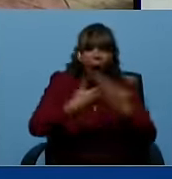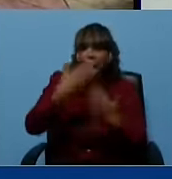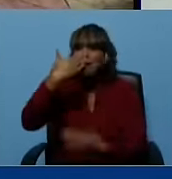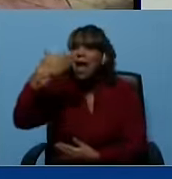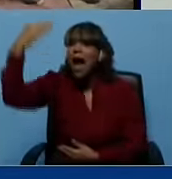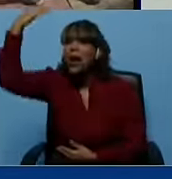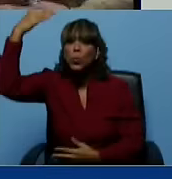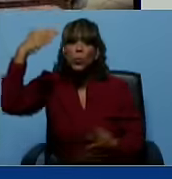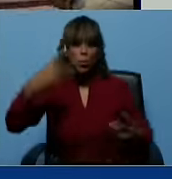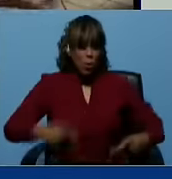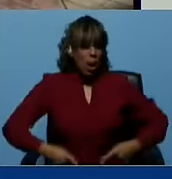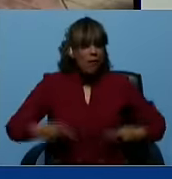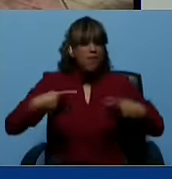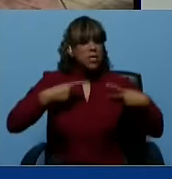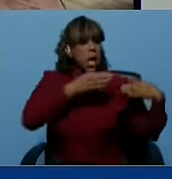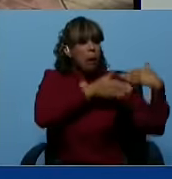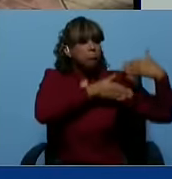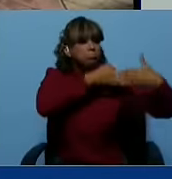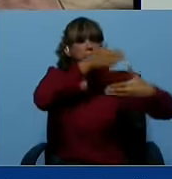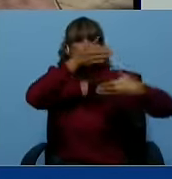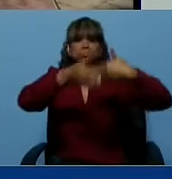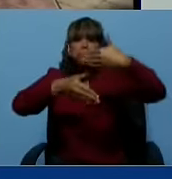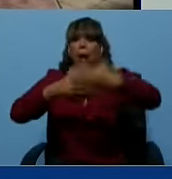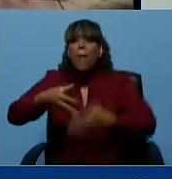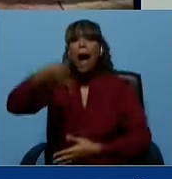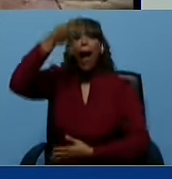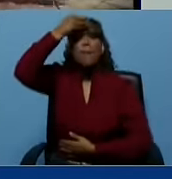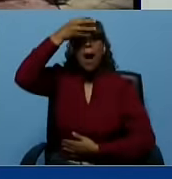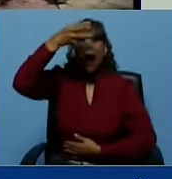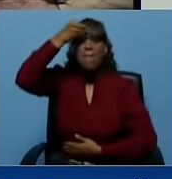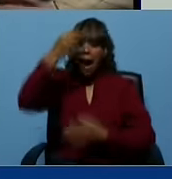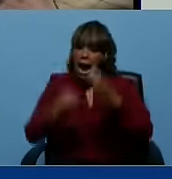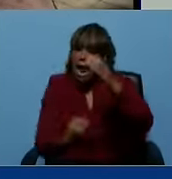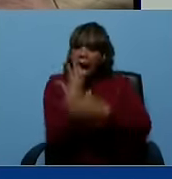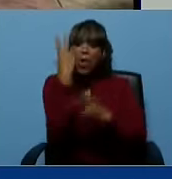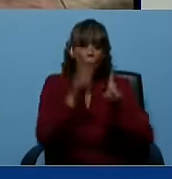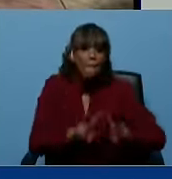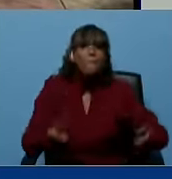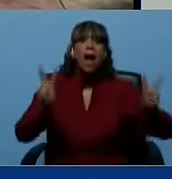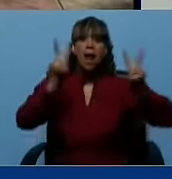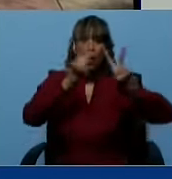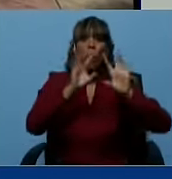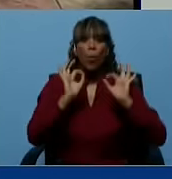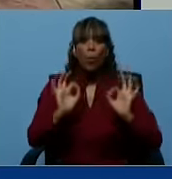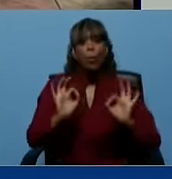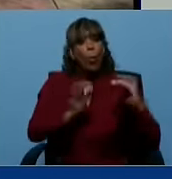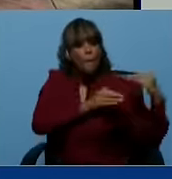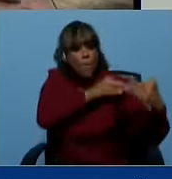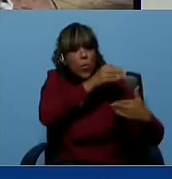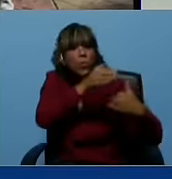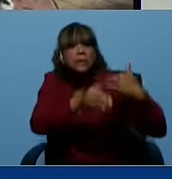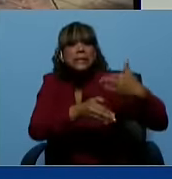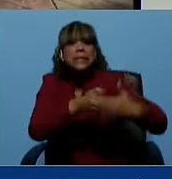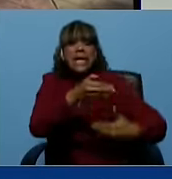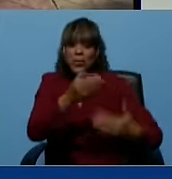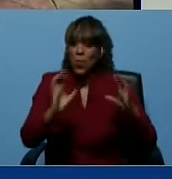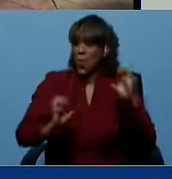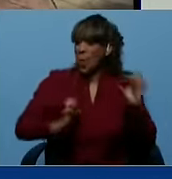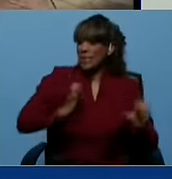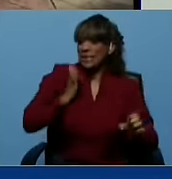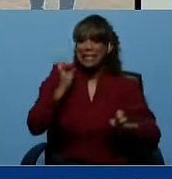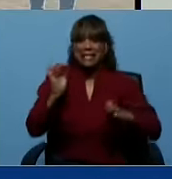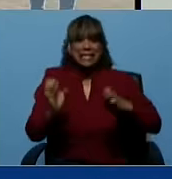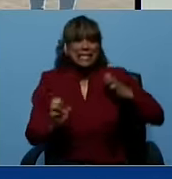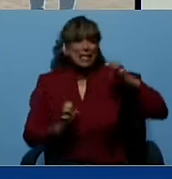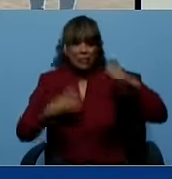vida es un proceso que uno va construyendo con valores, pero es un proceso también con emociones,